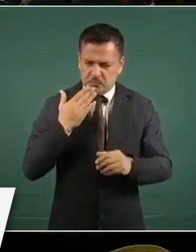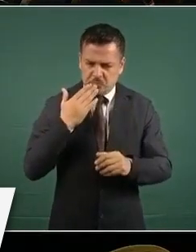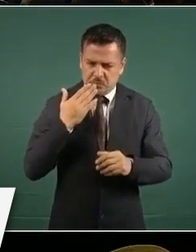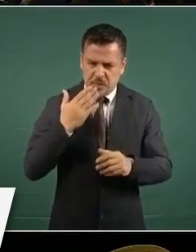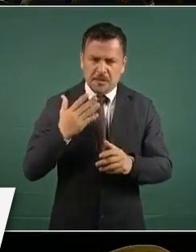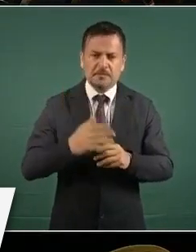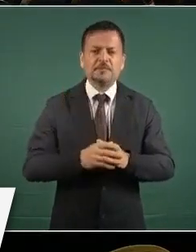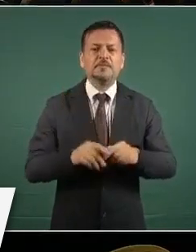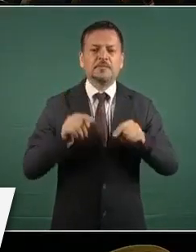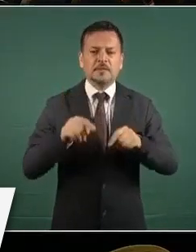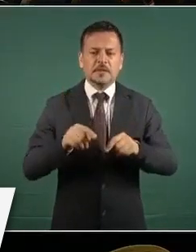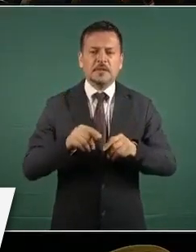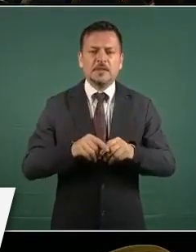presidencia de la república